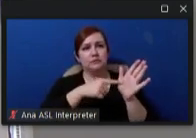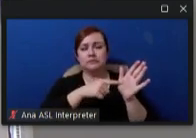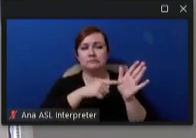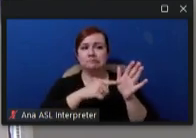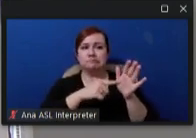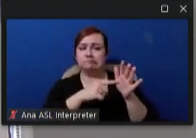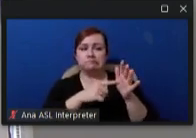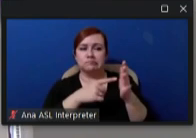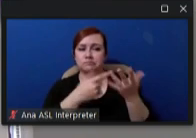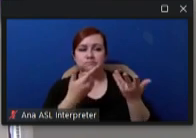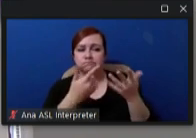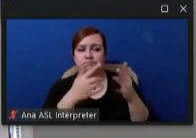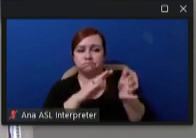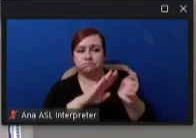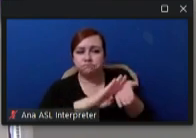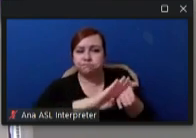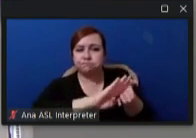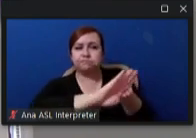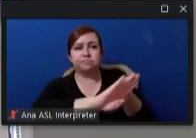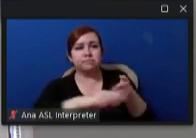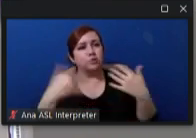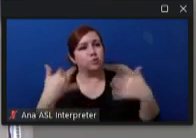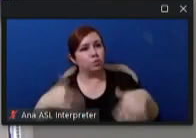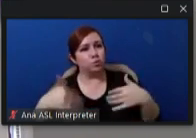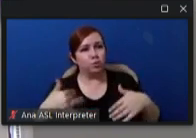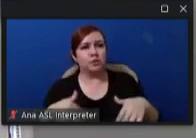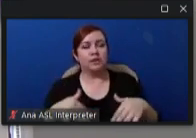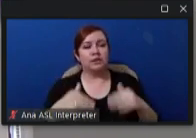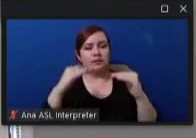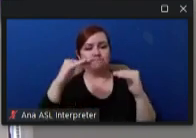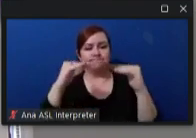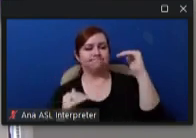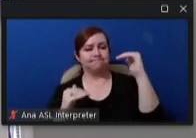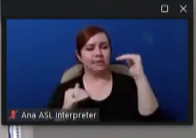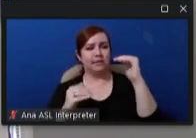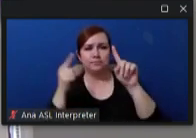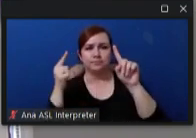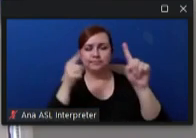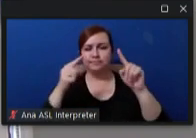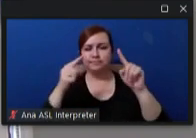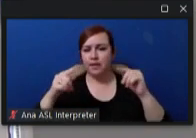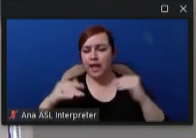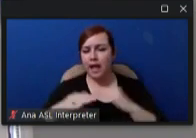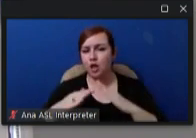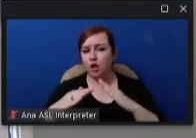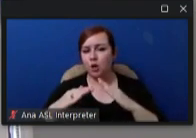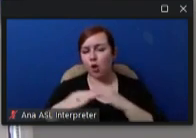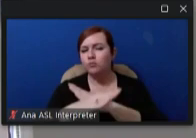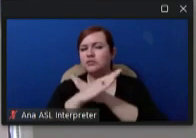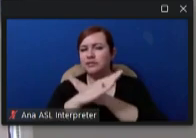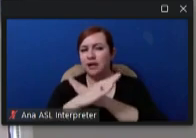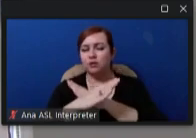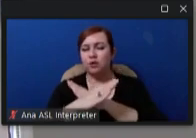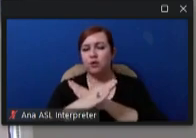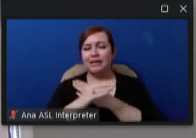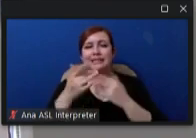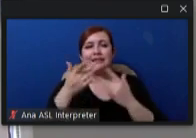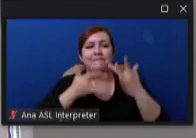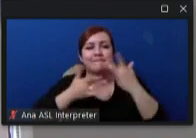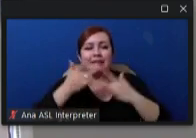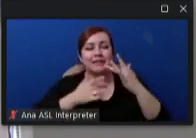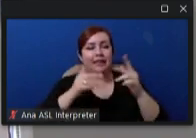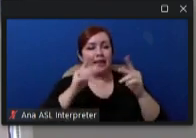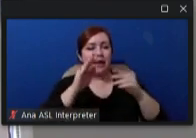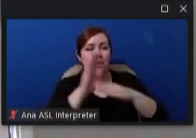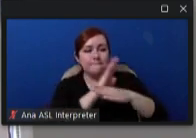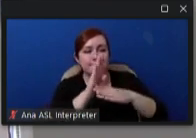requiere atención especializada y equitativa. El principal obstáculo radica en la falta de infraestructura y servicios